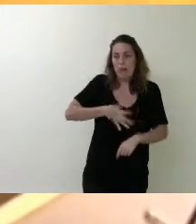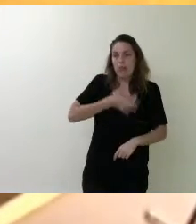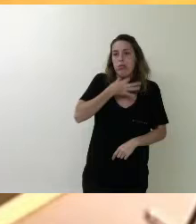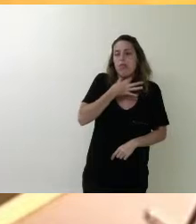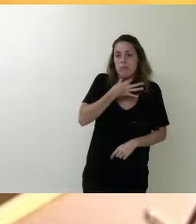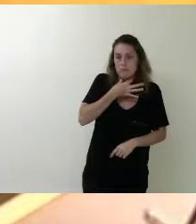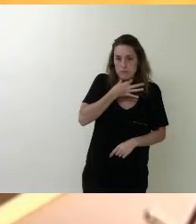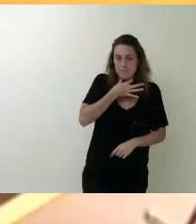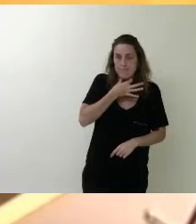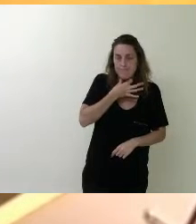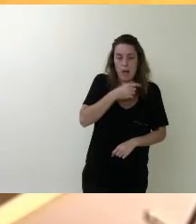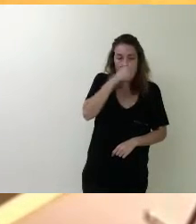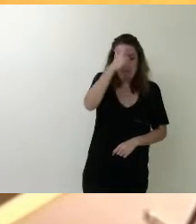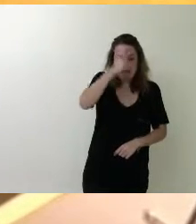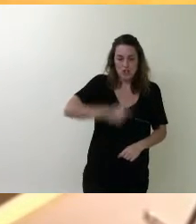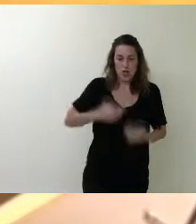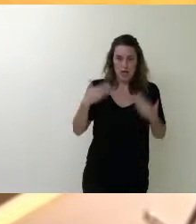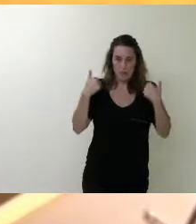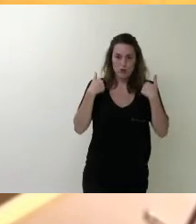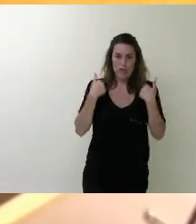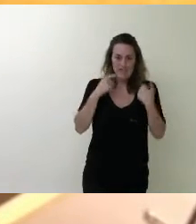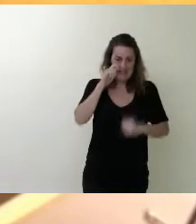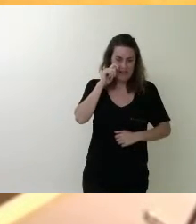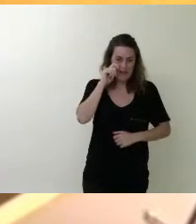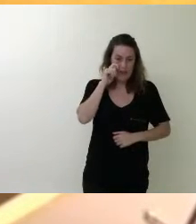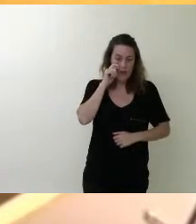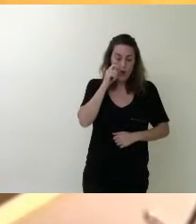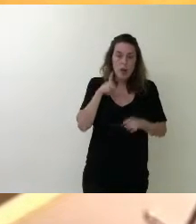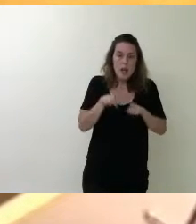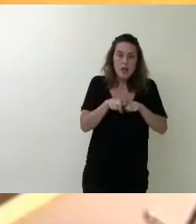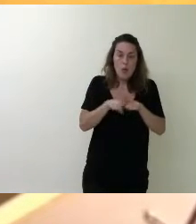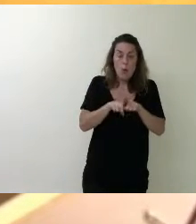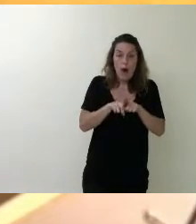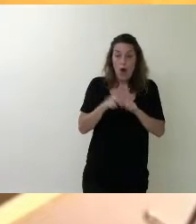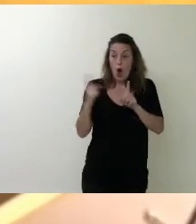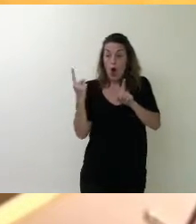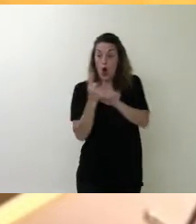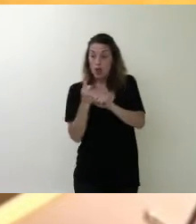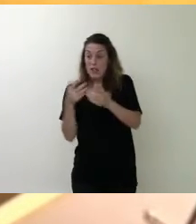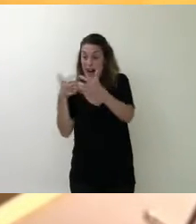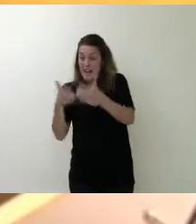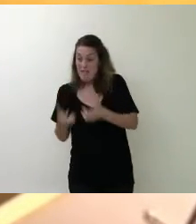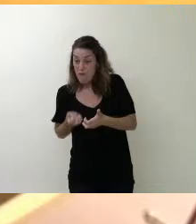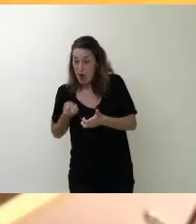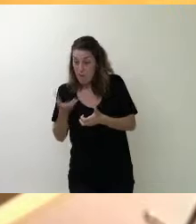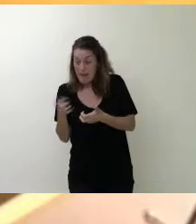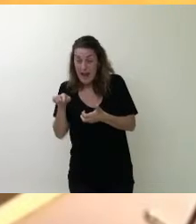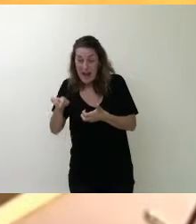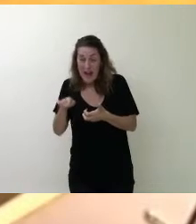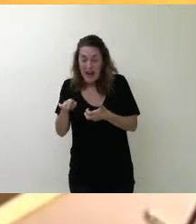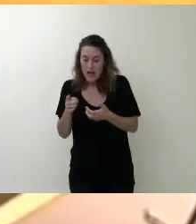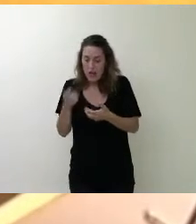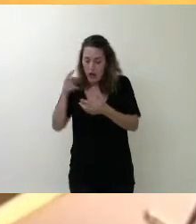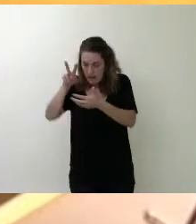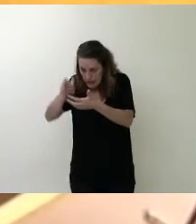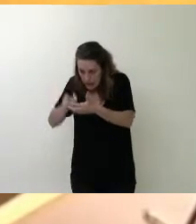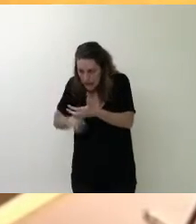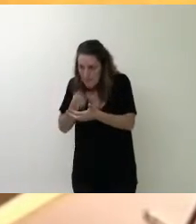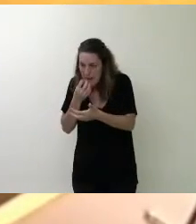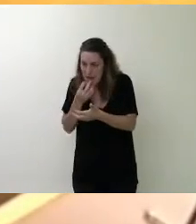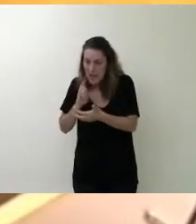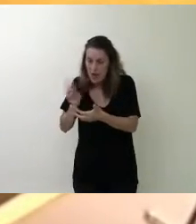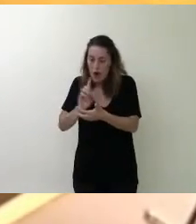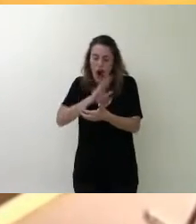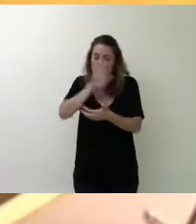el interventor de poder pues analizar ese contrainforme, pues se remite a lo que ya